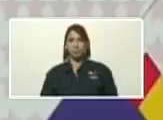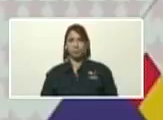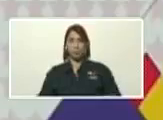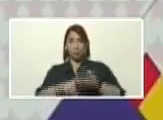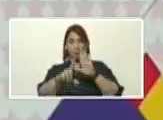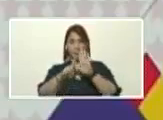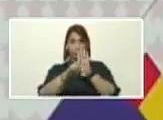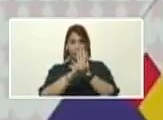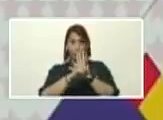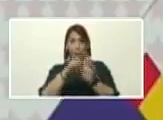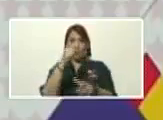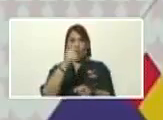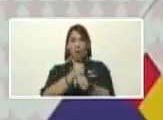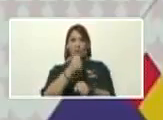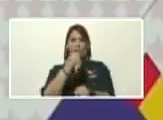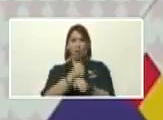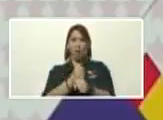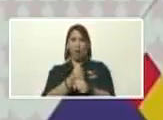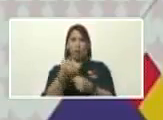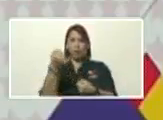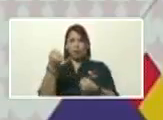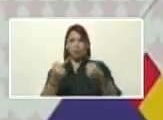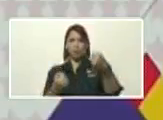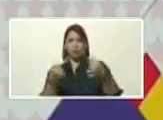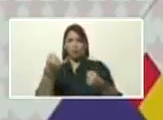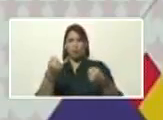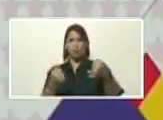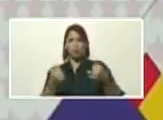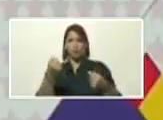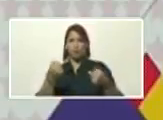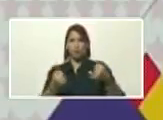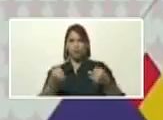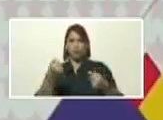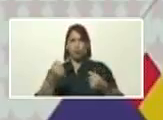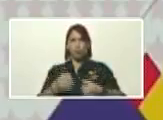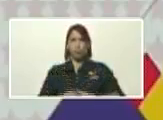Ley de los trabajadores del transporte.